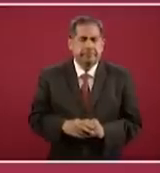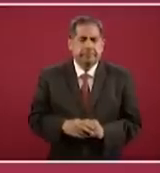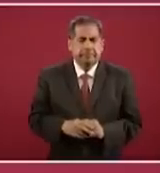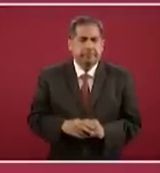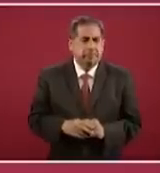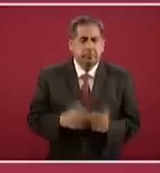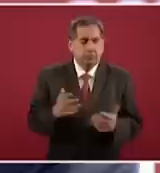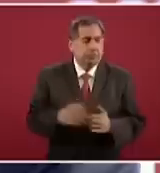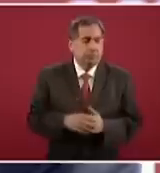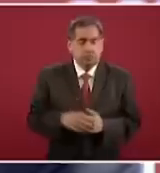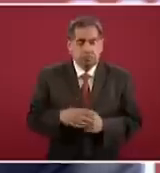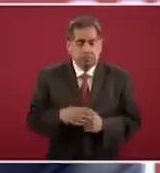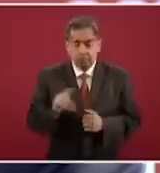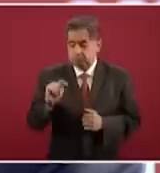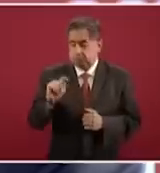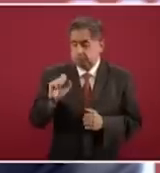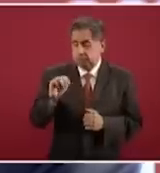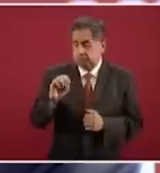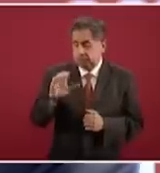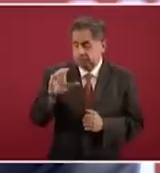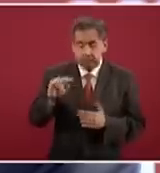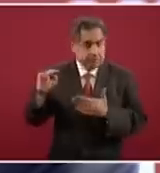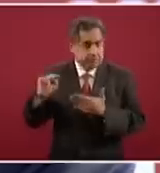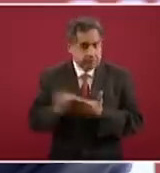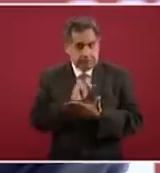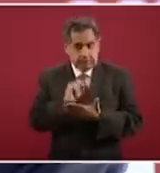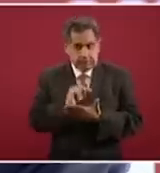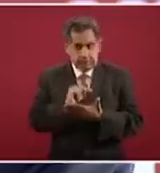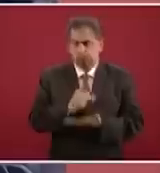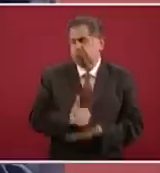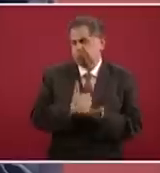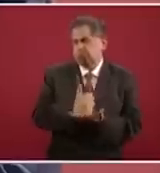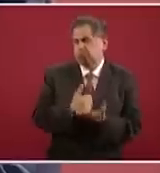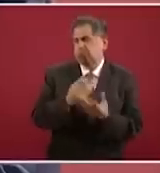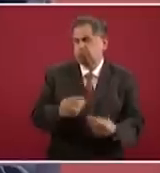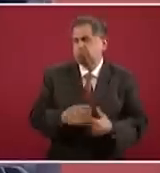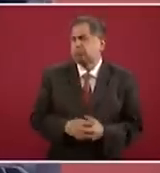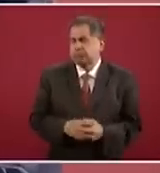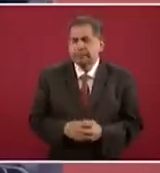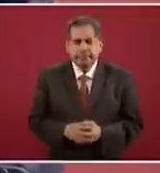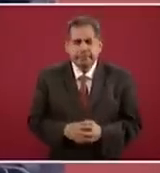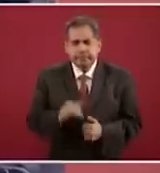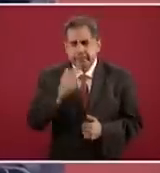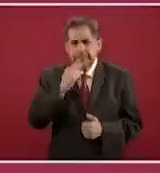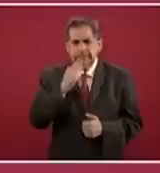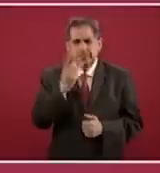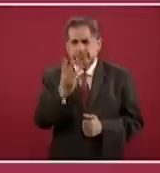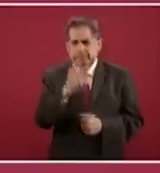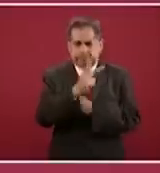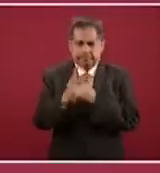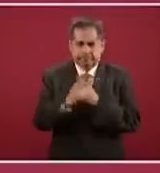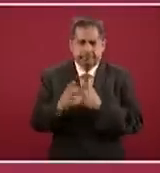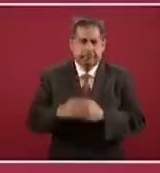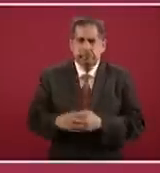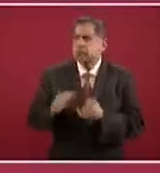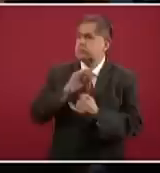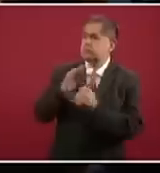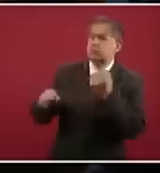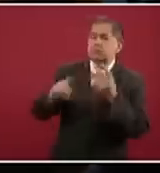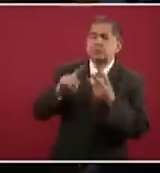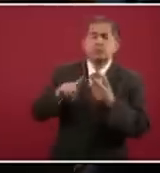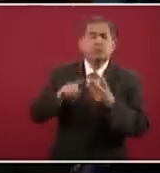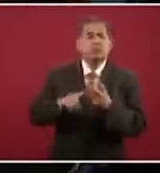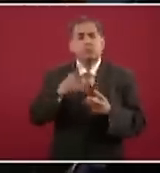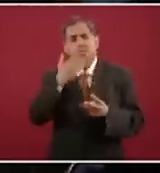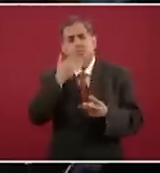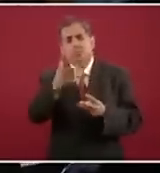este acuerdo ayuda mucho. a las tres naciones. Y nada más en el tema también en